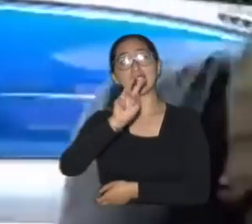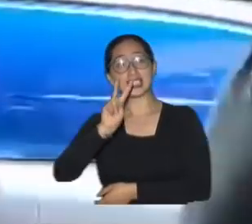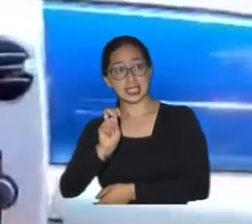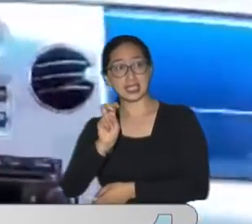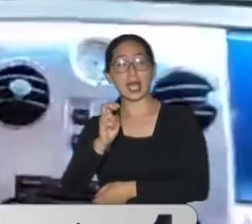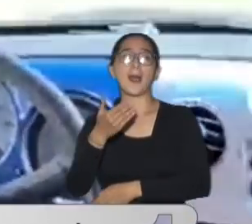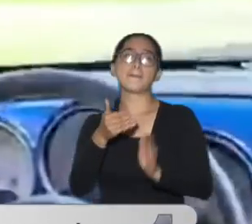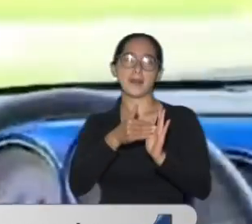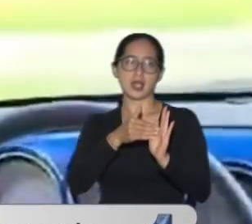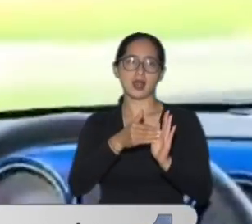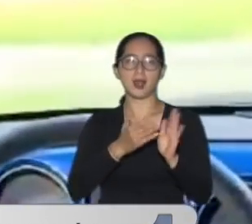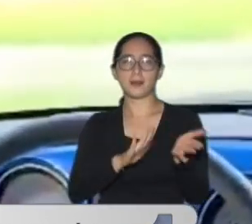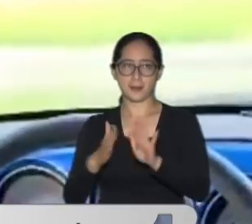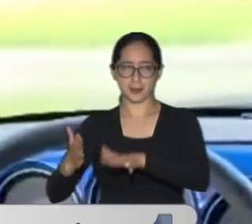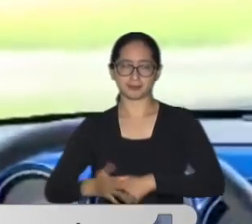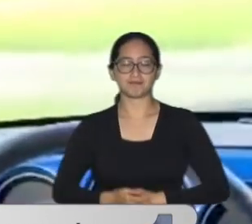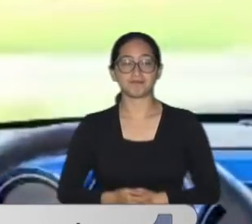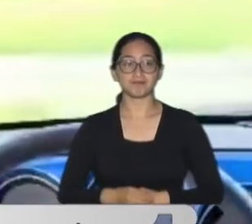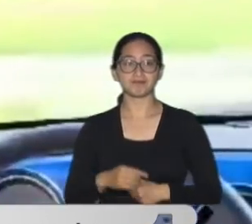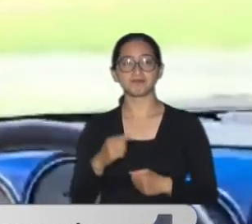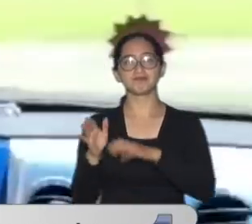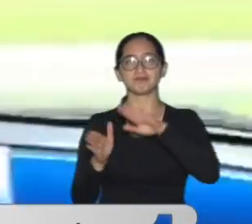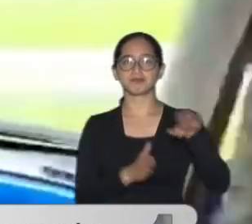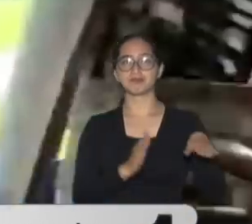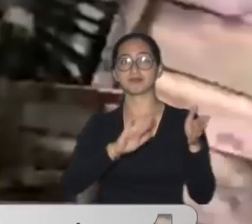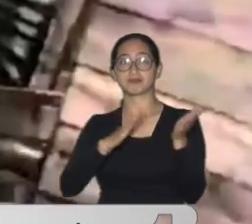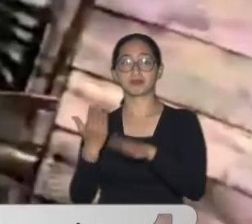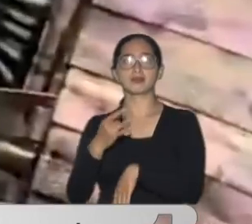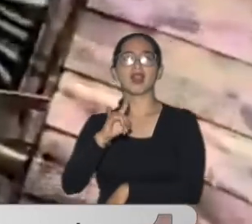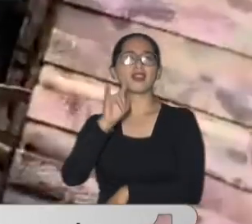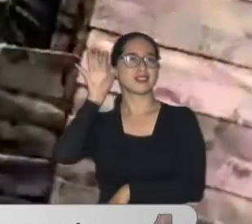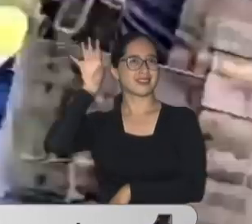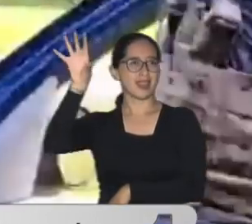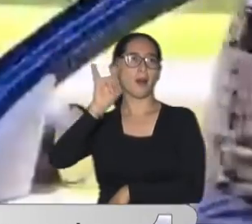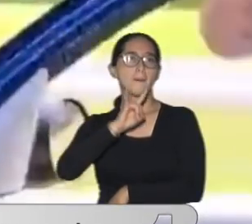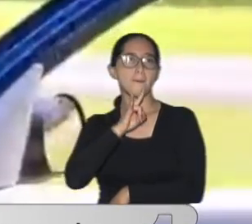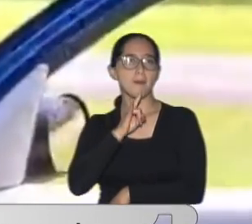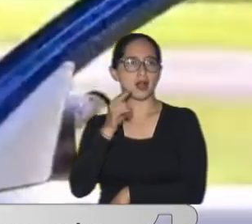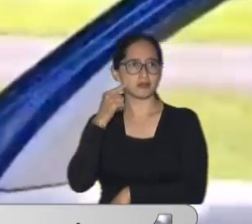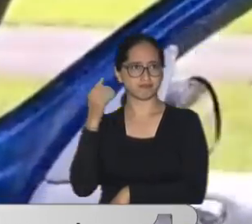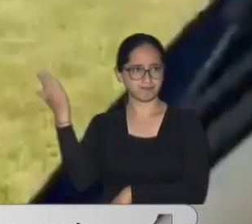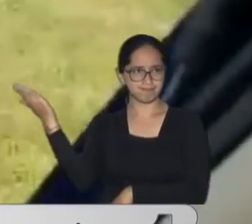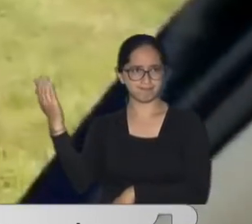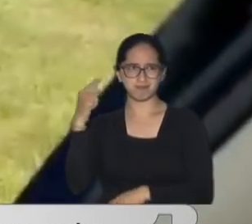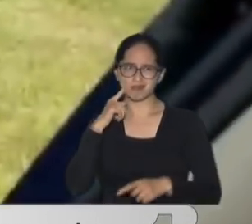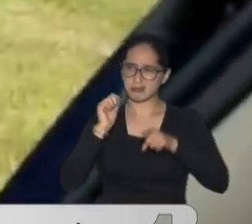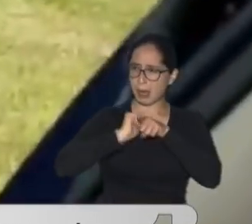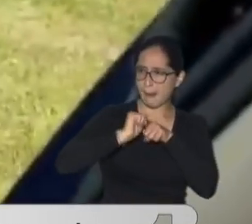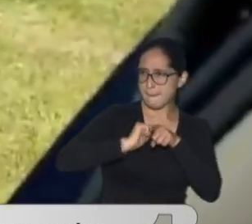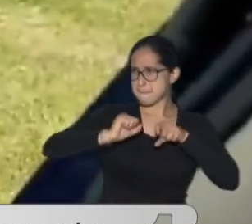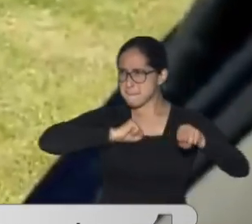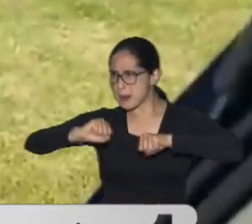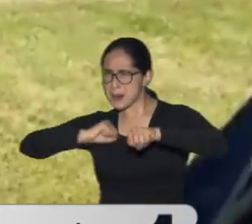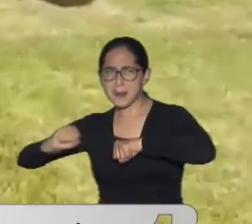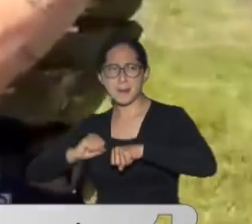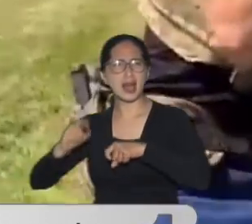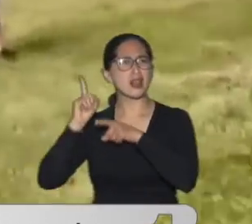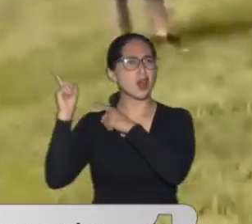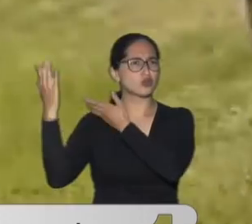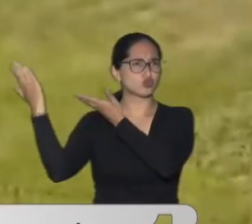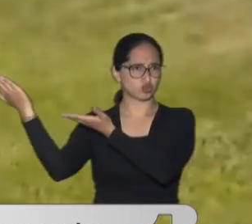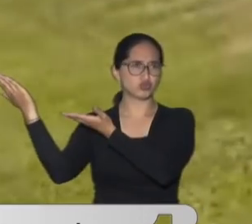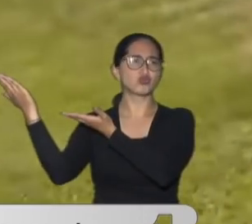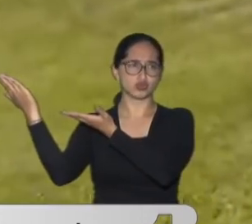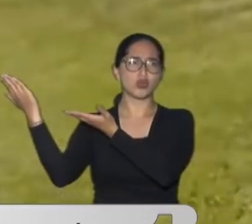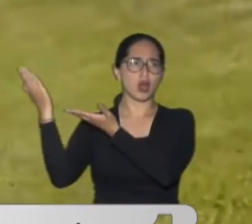Las autoridades federales de Michigan revelaron imágenes inéditas de los entrenamientos tácticos con armas semiautomáticas llevados a cabo